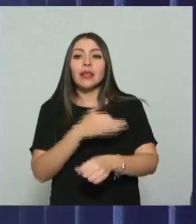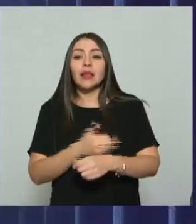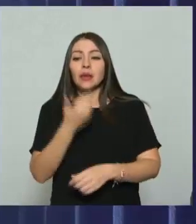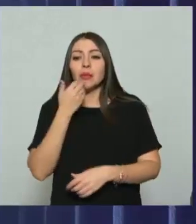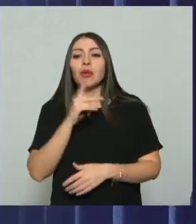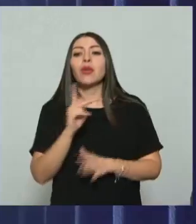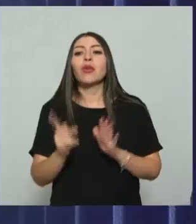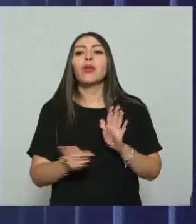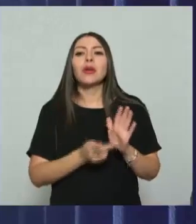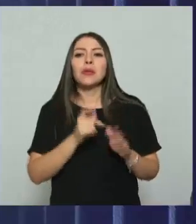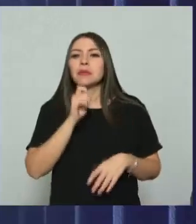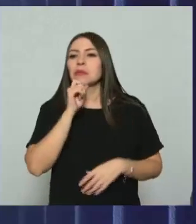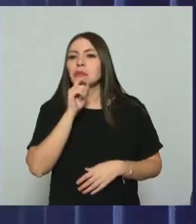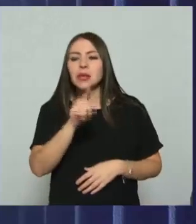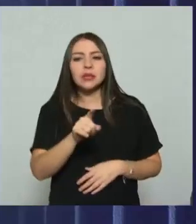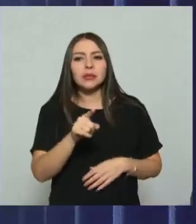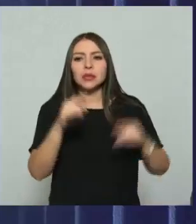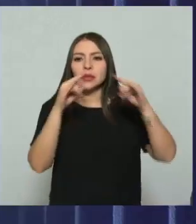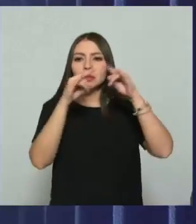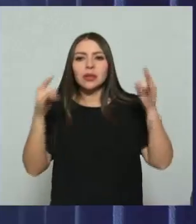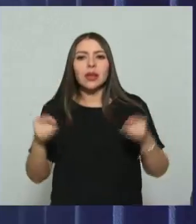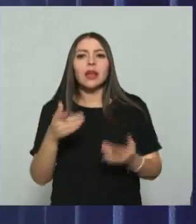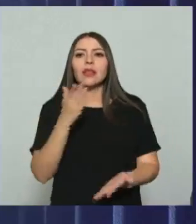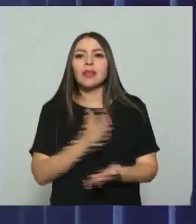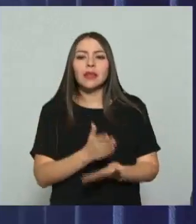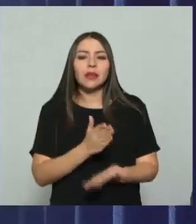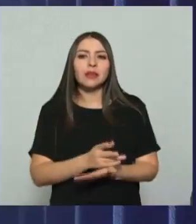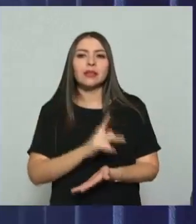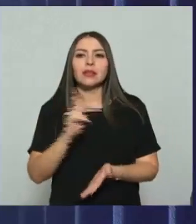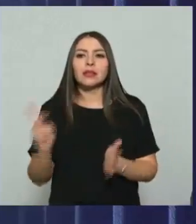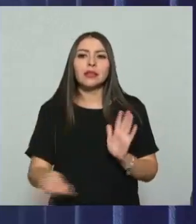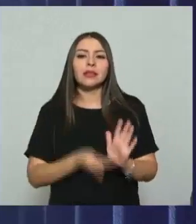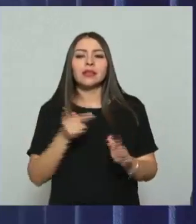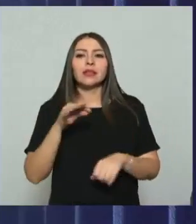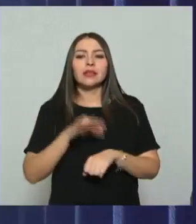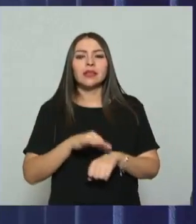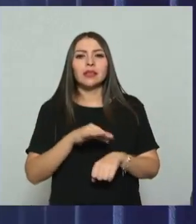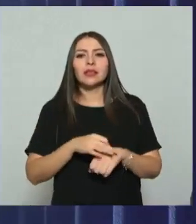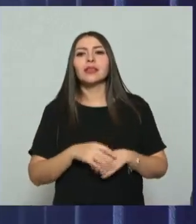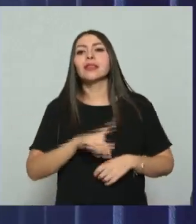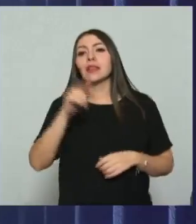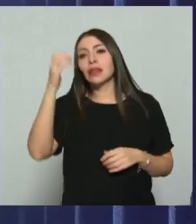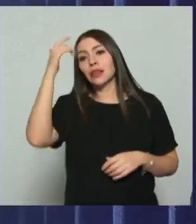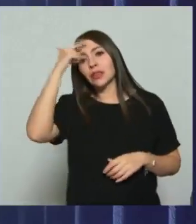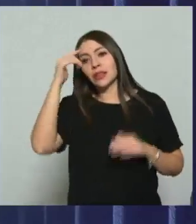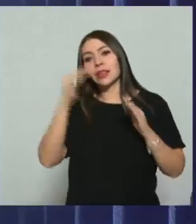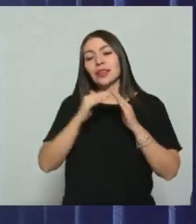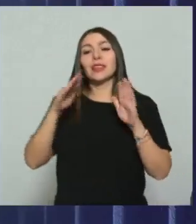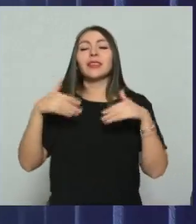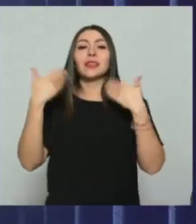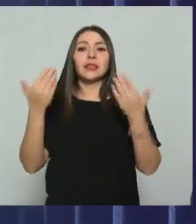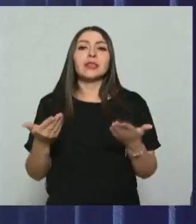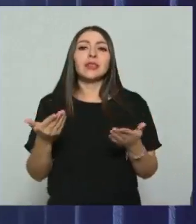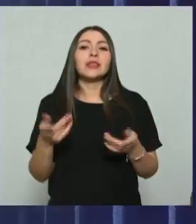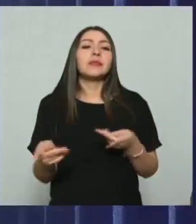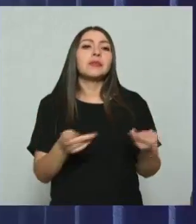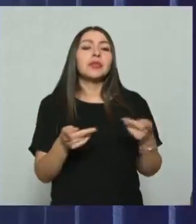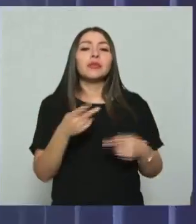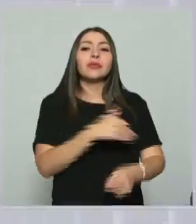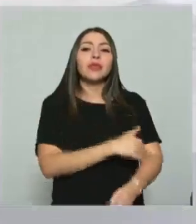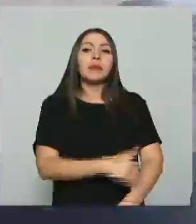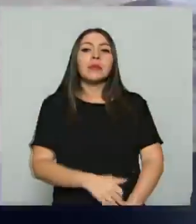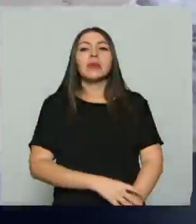vez, ¿a dónde van? A los puestos de tacos, otra vez carne. Y llegan a su casa en la noche y ¿qué preparan con